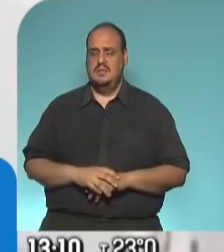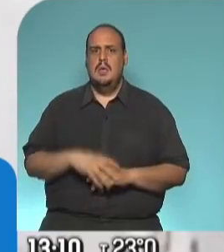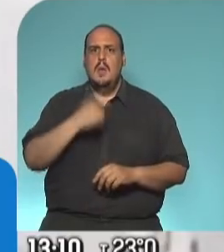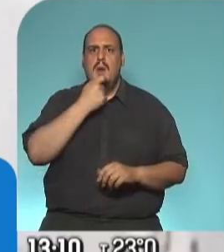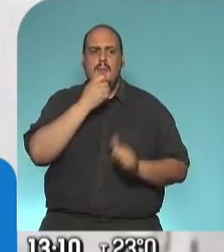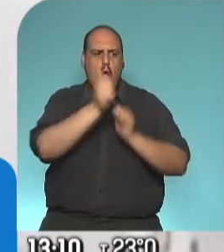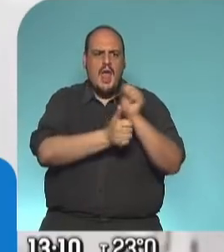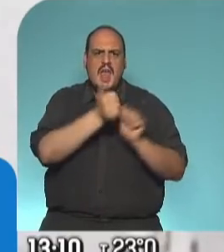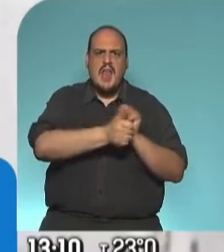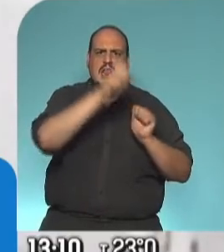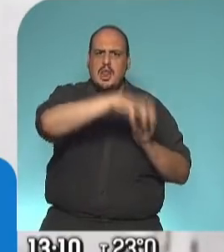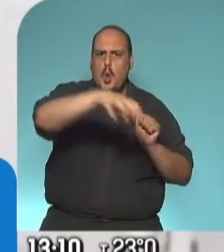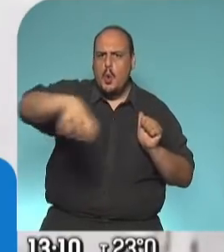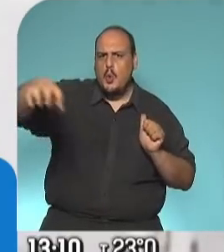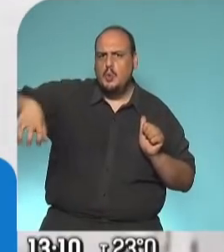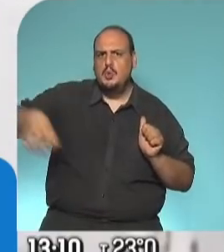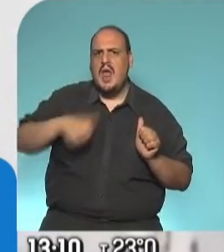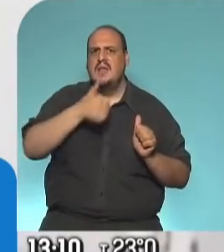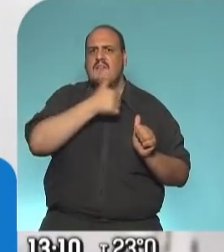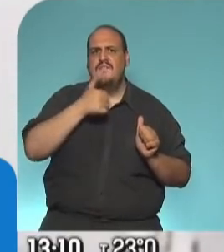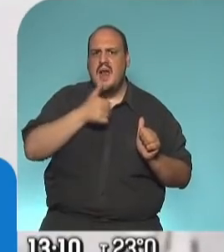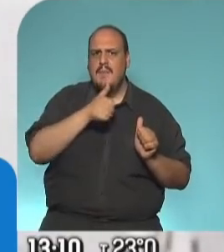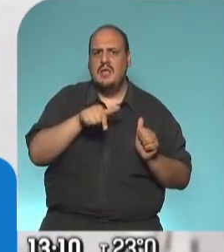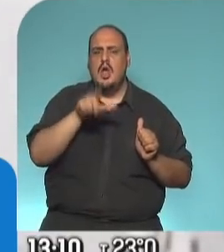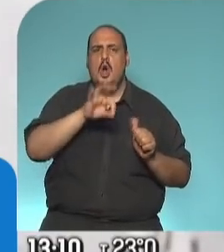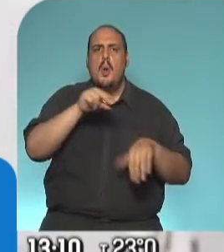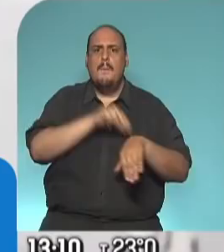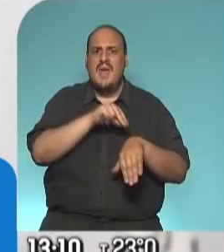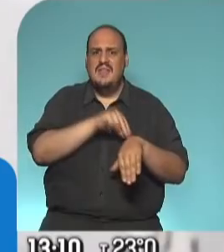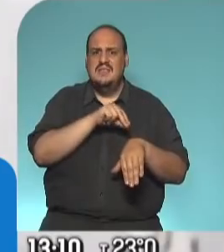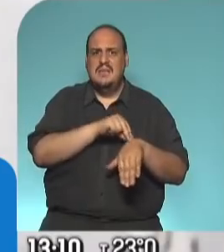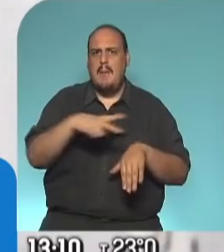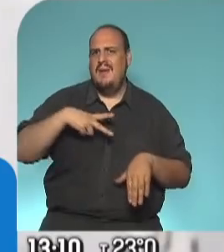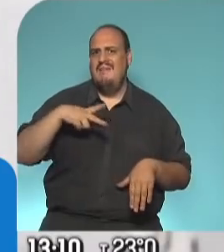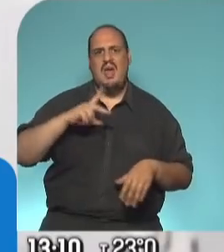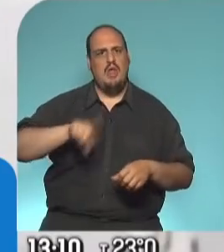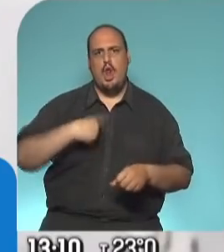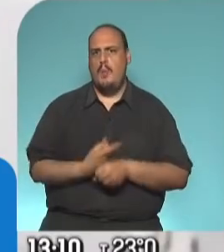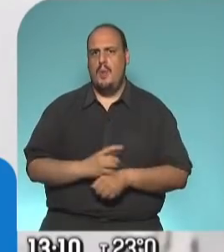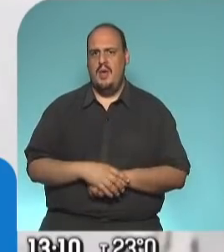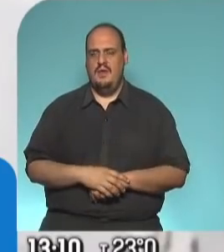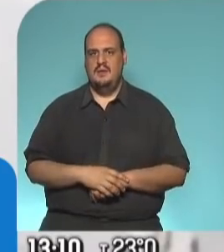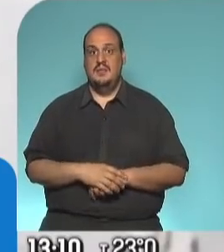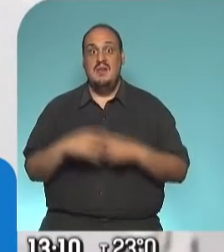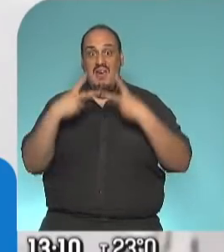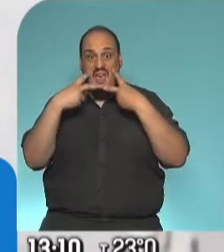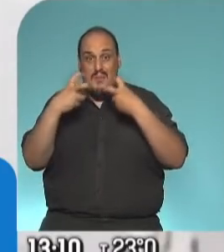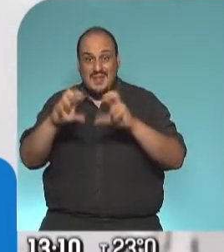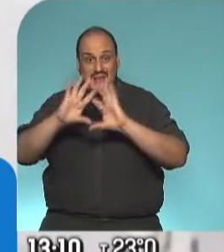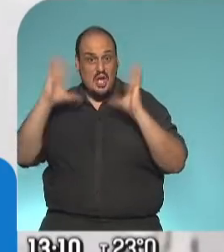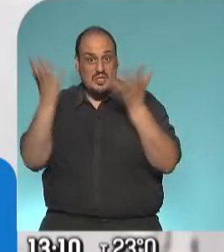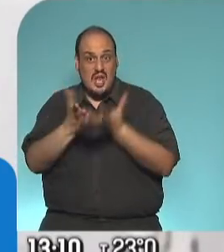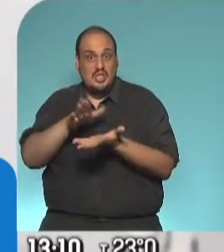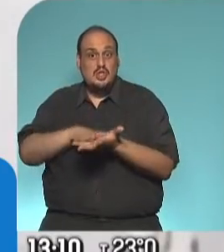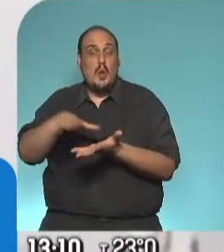de farmacias o medicinas no pueden estar privados. Las investigaciones internacionales sobre salud no